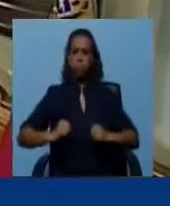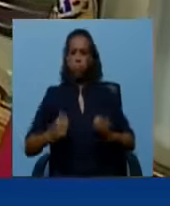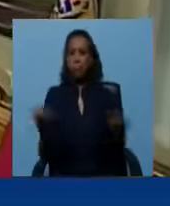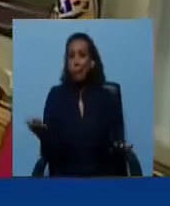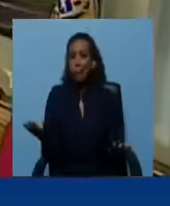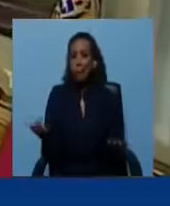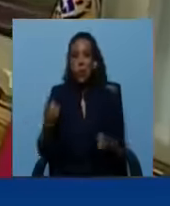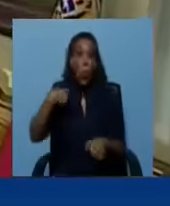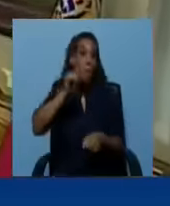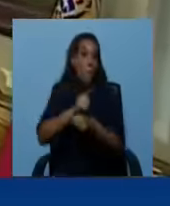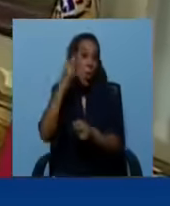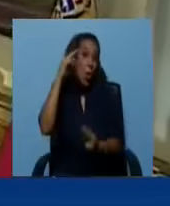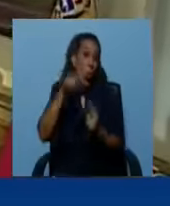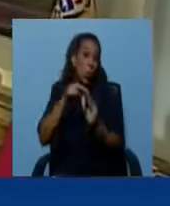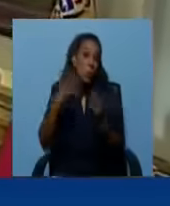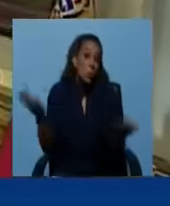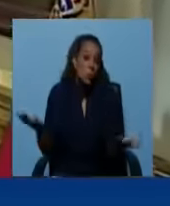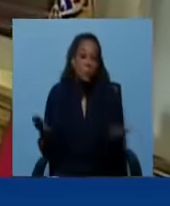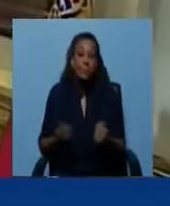Fue lo primero que conocí,